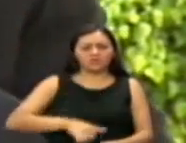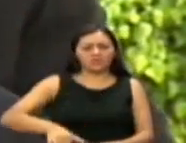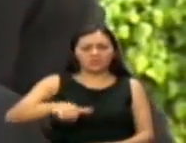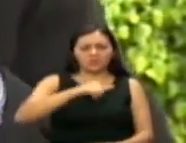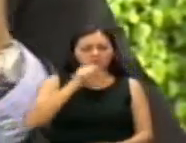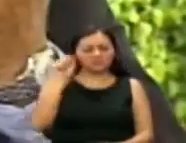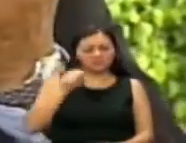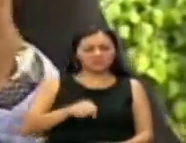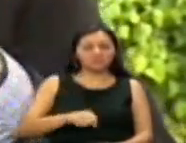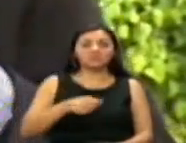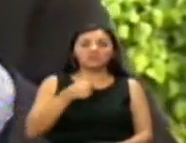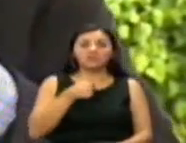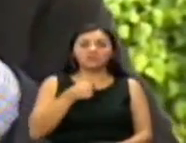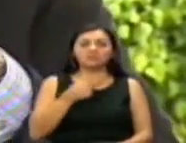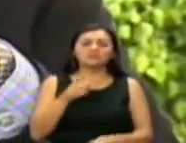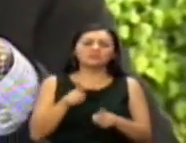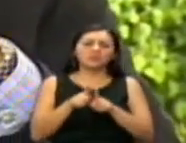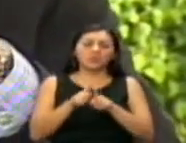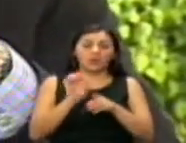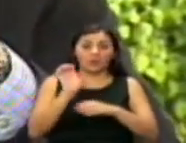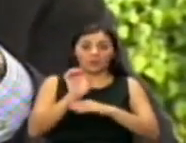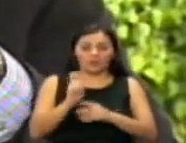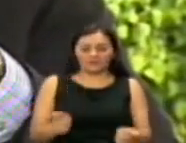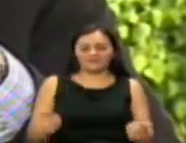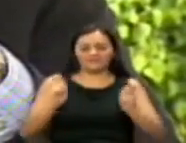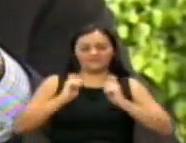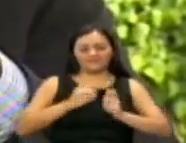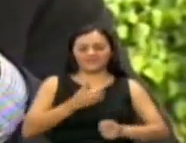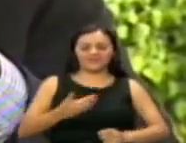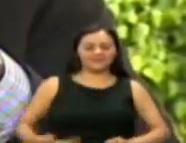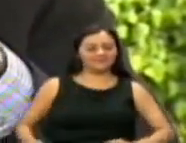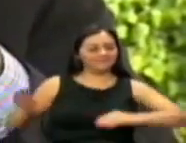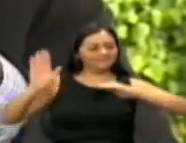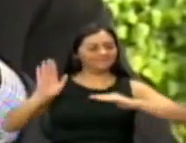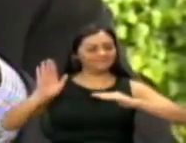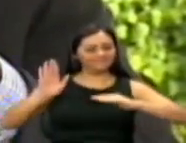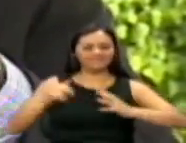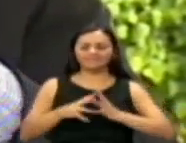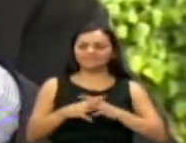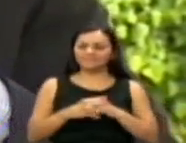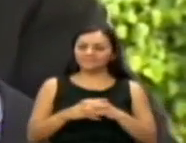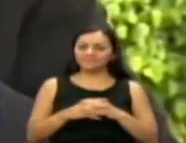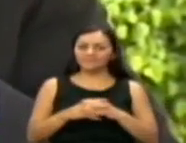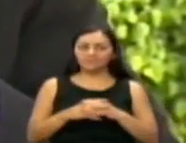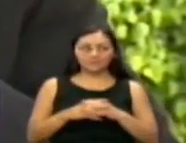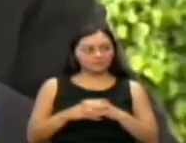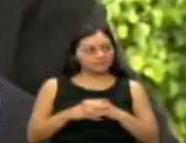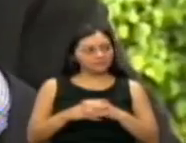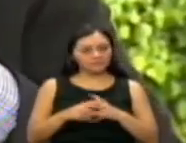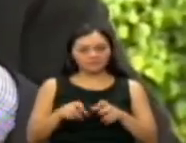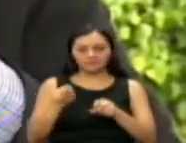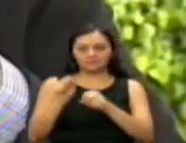esto, ese es el país que recibimos, y algunas veces uno por asumir responsabilidades...